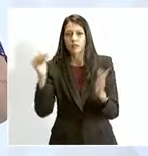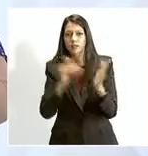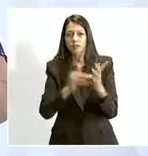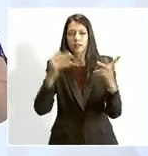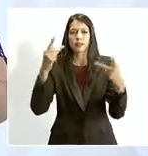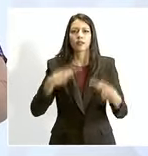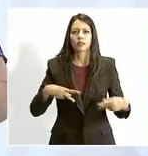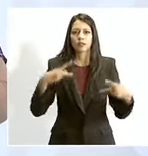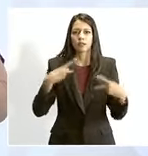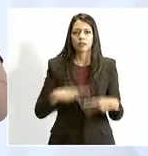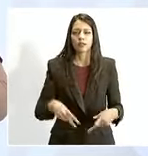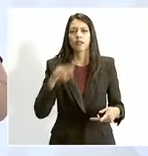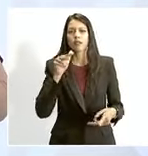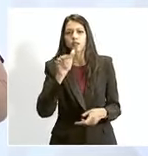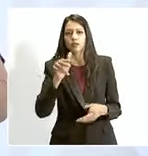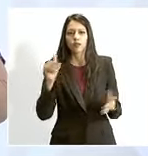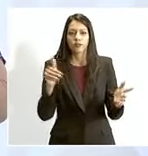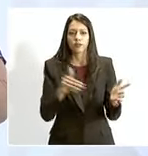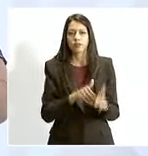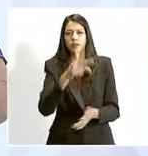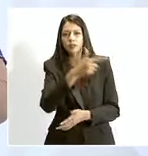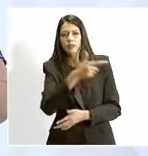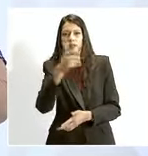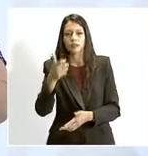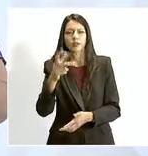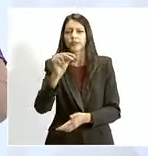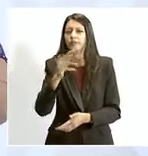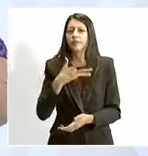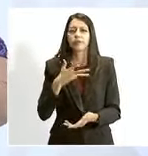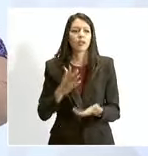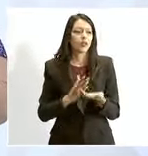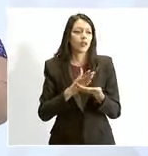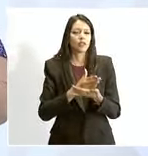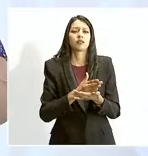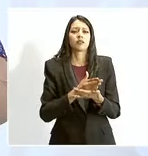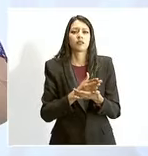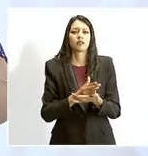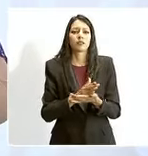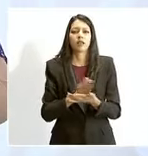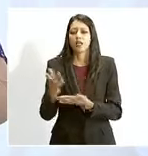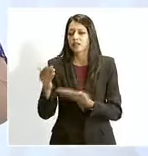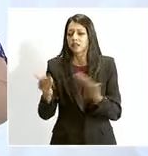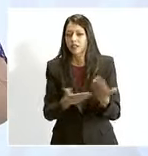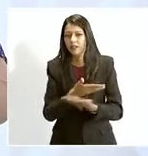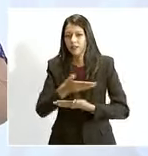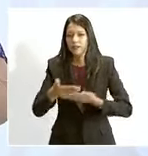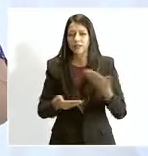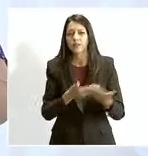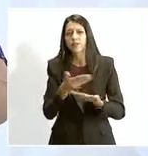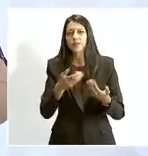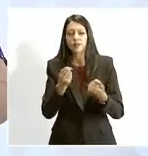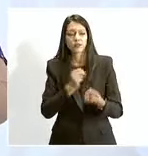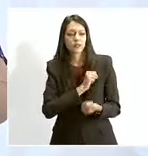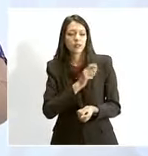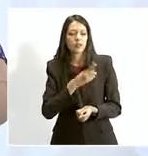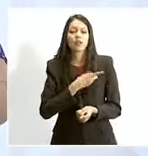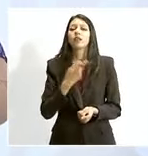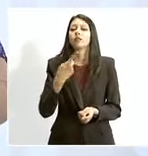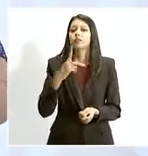en 18.700 no tienen acceso todavía a servicios de salud y sin embargo